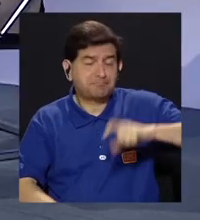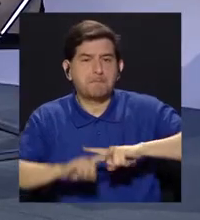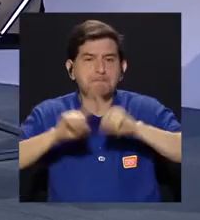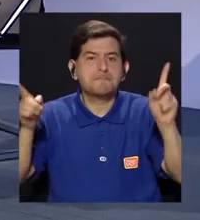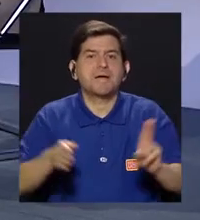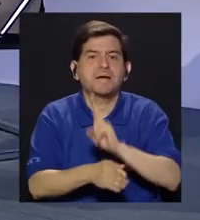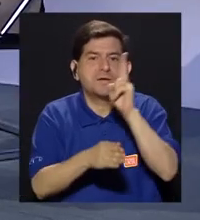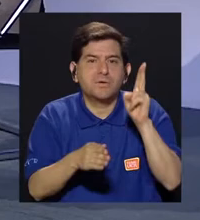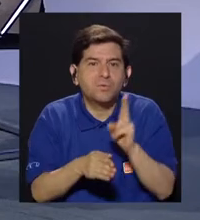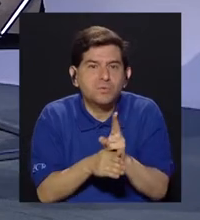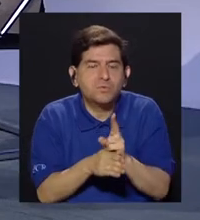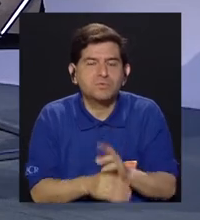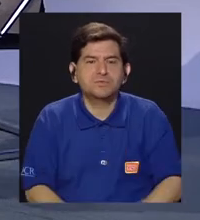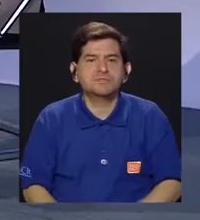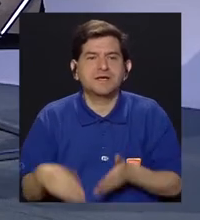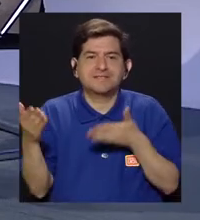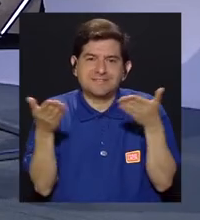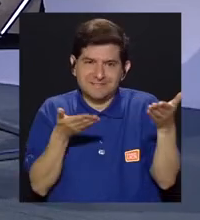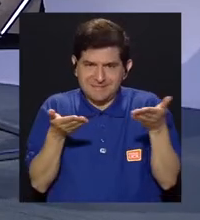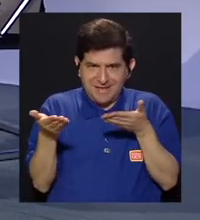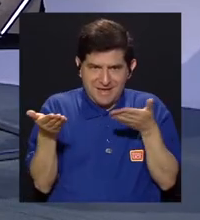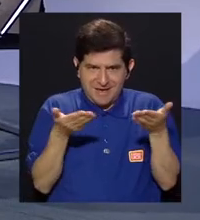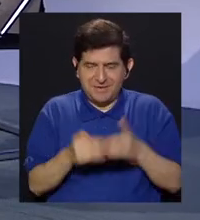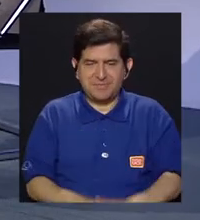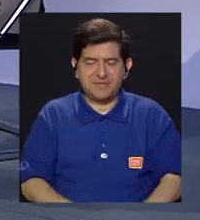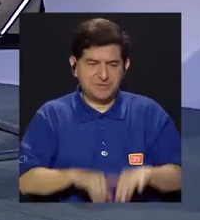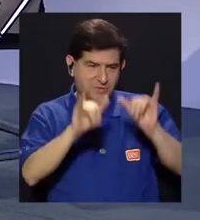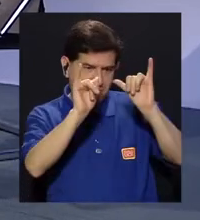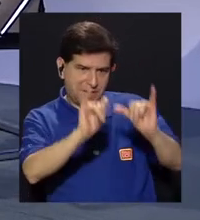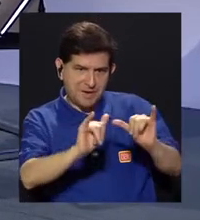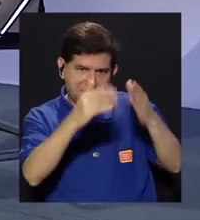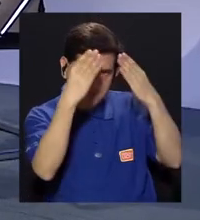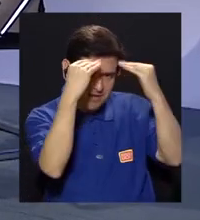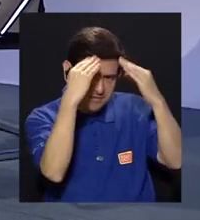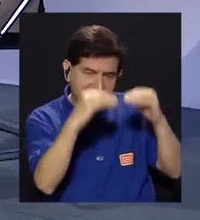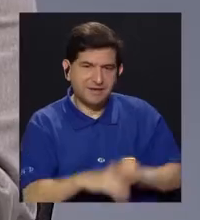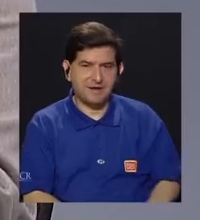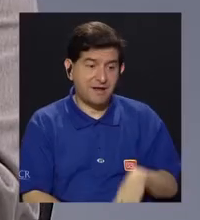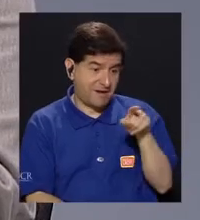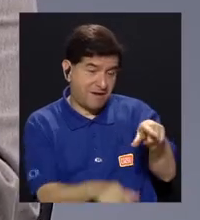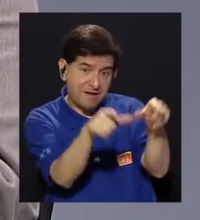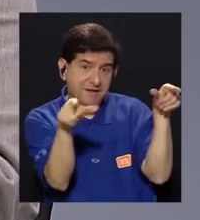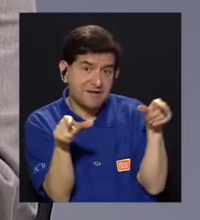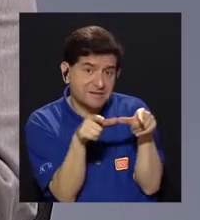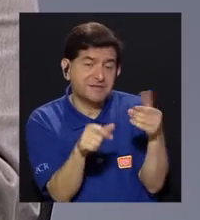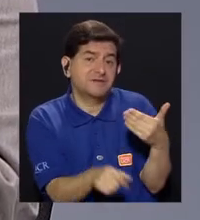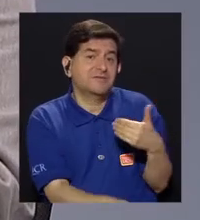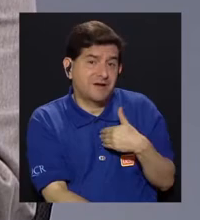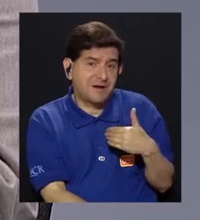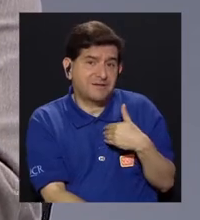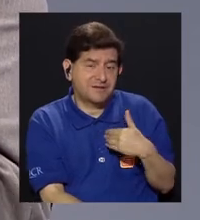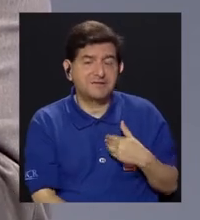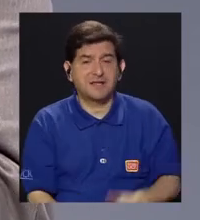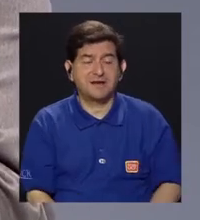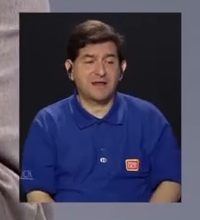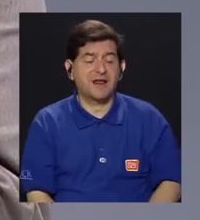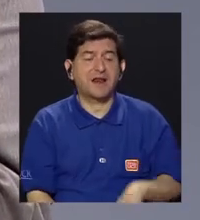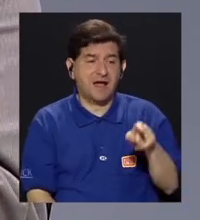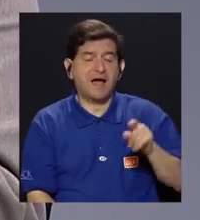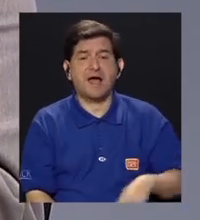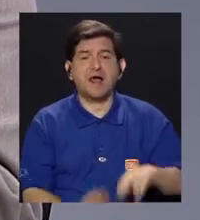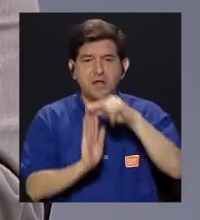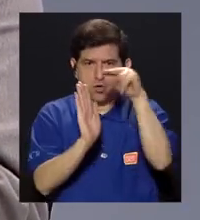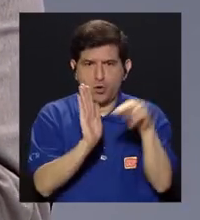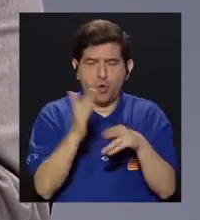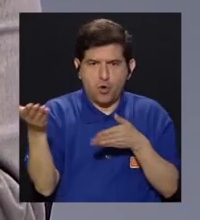seguir existiendo pero utiliza una un servicio de alojamiento y es decir este sitio también tiene términos de